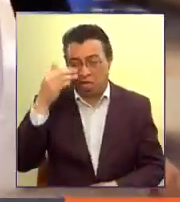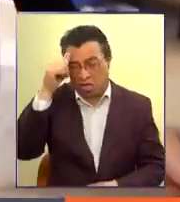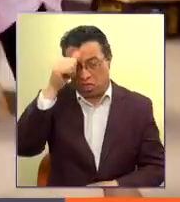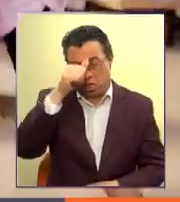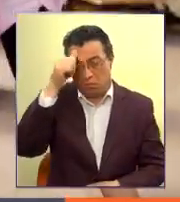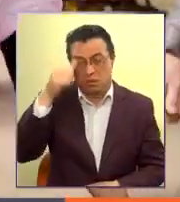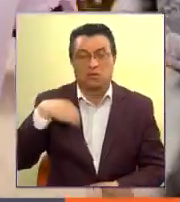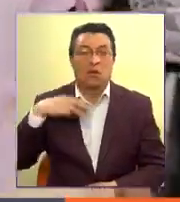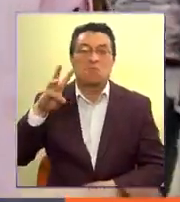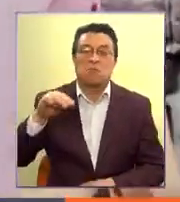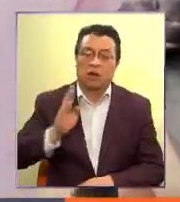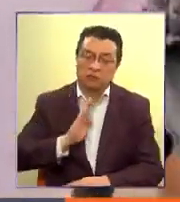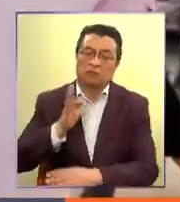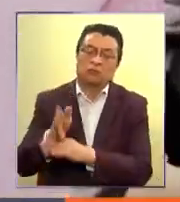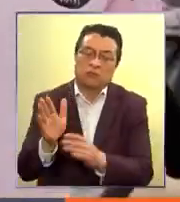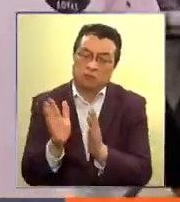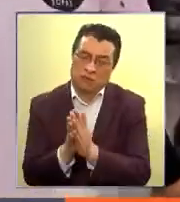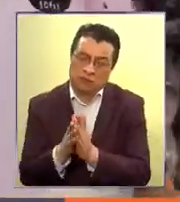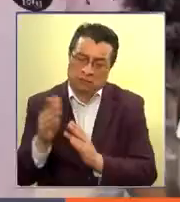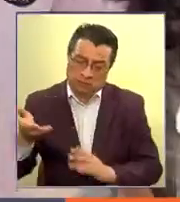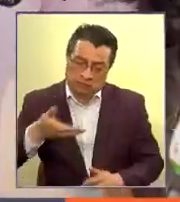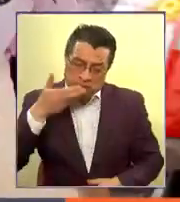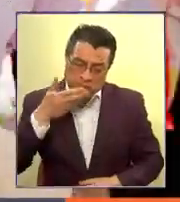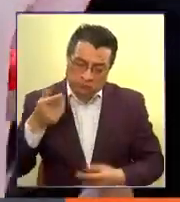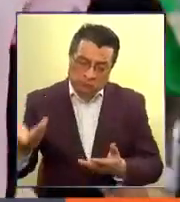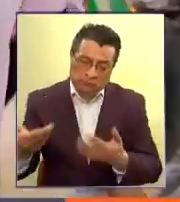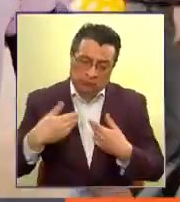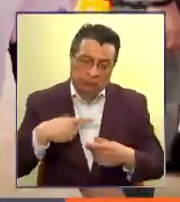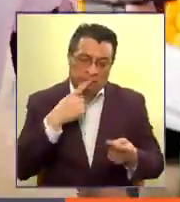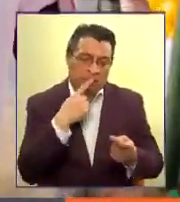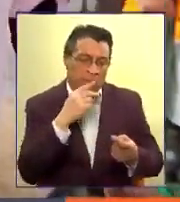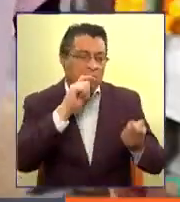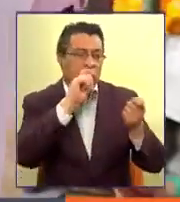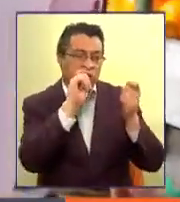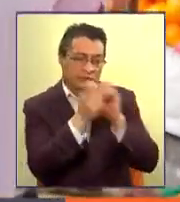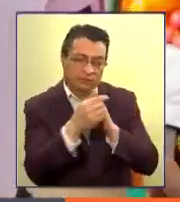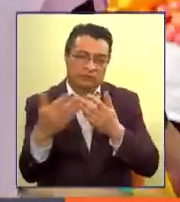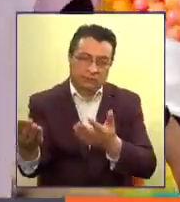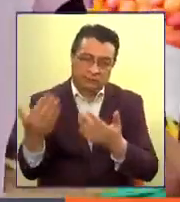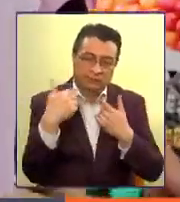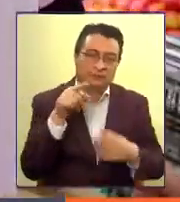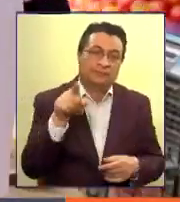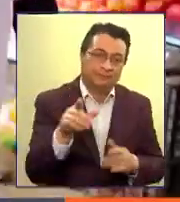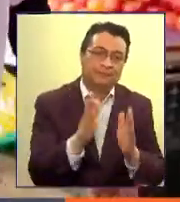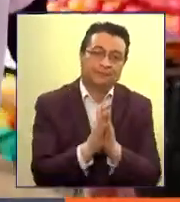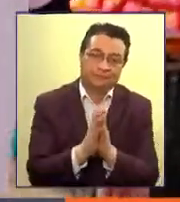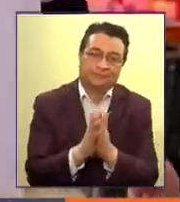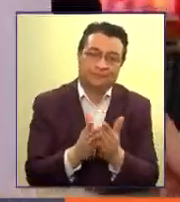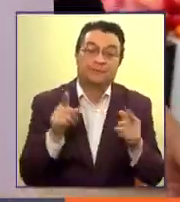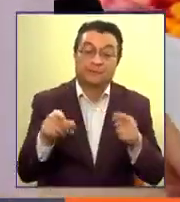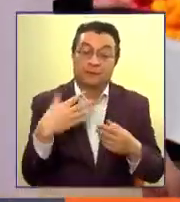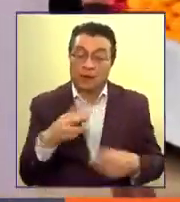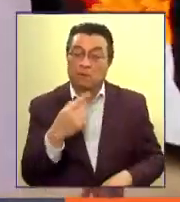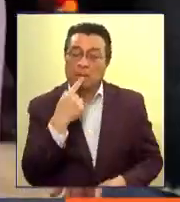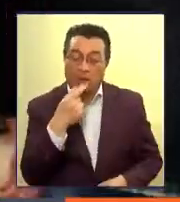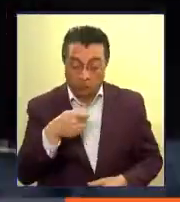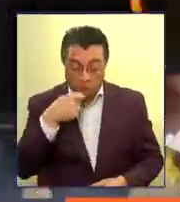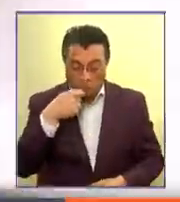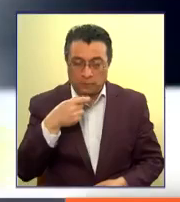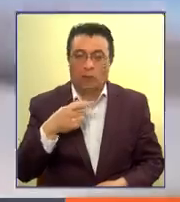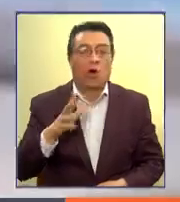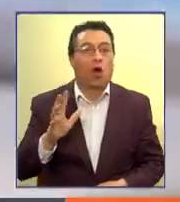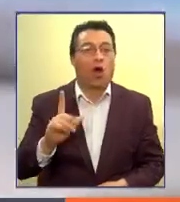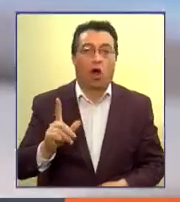mi mamá, le dije que porfa me hiciera la sopa para poder cambiar de sabor. Y una vez que la probé dije, no, esto hay que